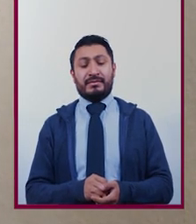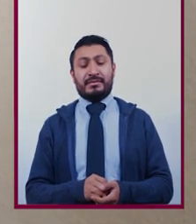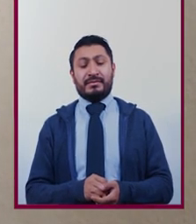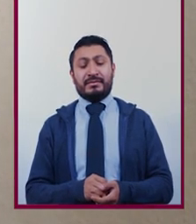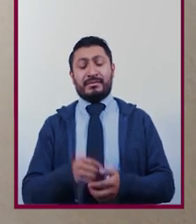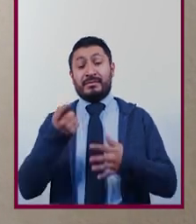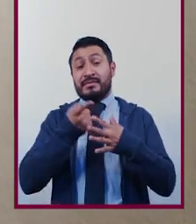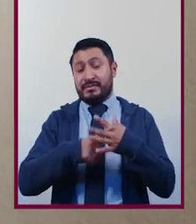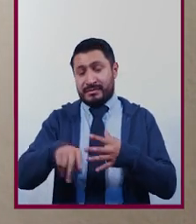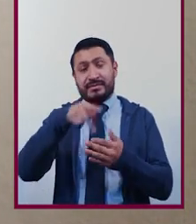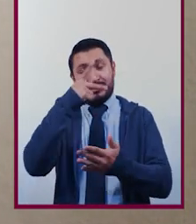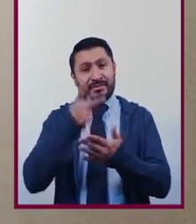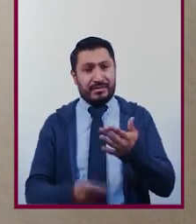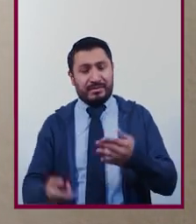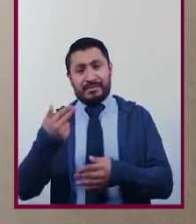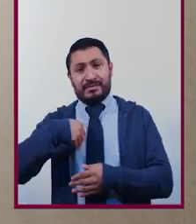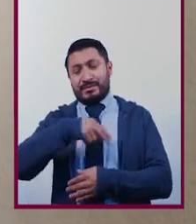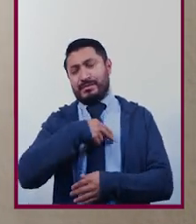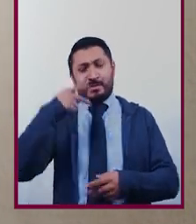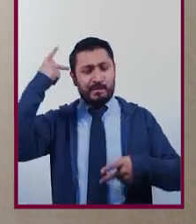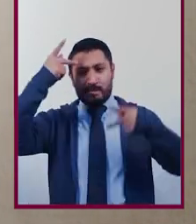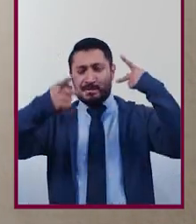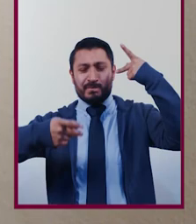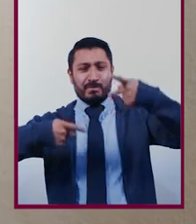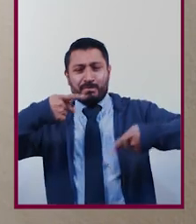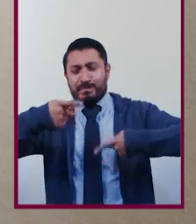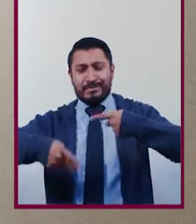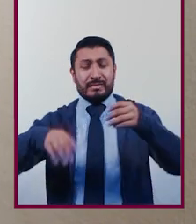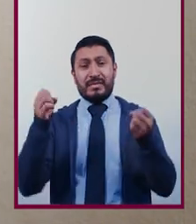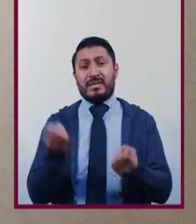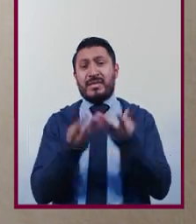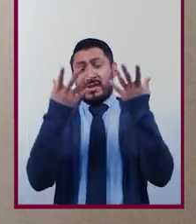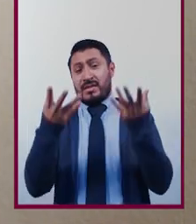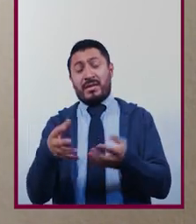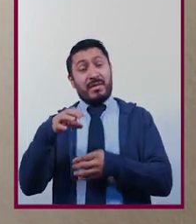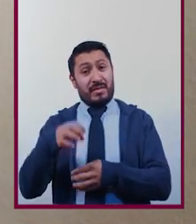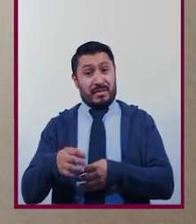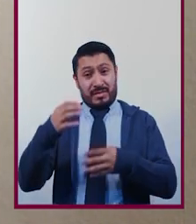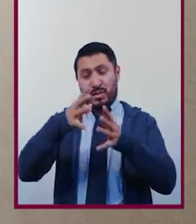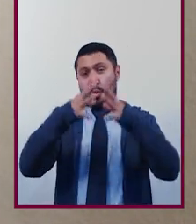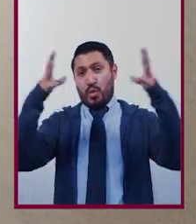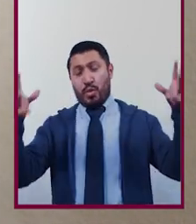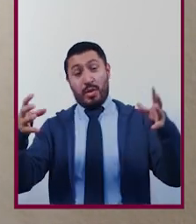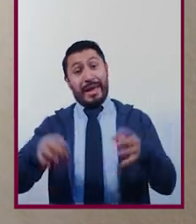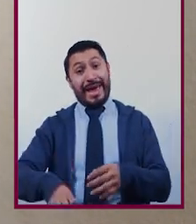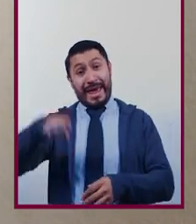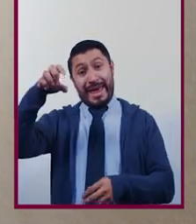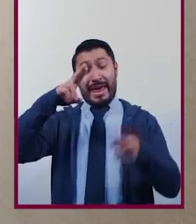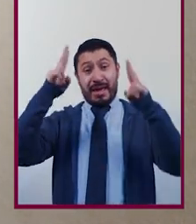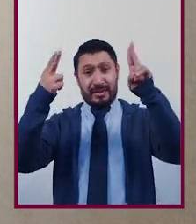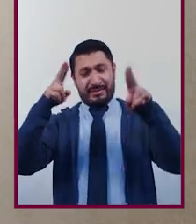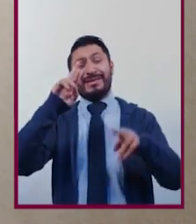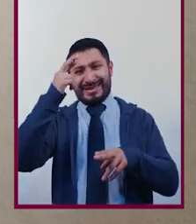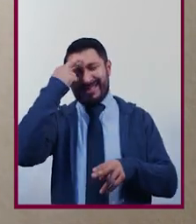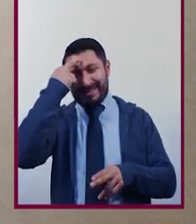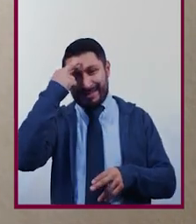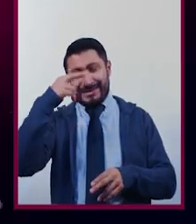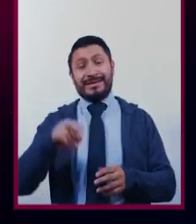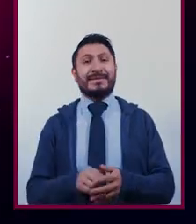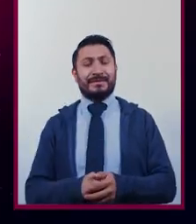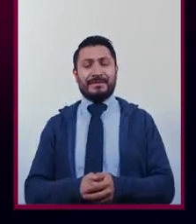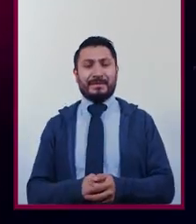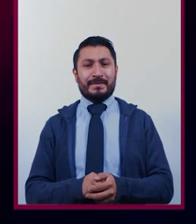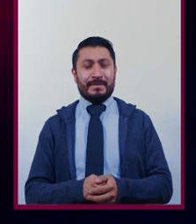Al inicio del programa nos preguntábamos por la extensión y edad del universo, ¿te acuerdas? No creas que nos vamos a hacer guajes con